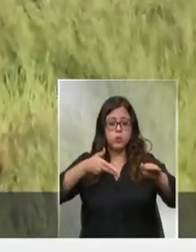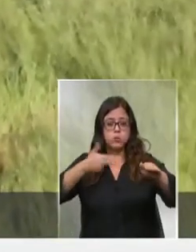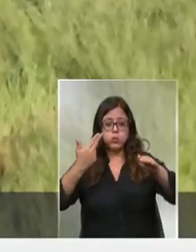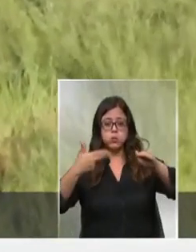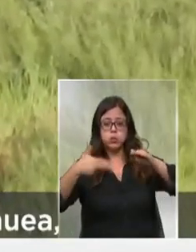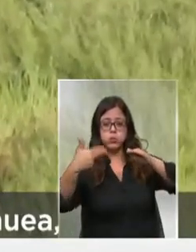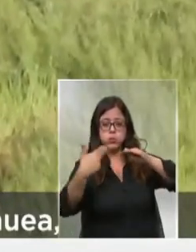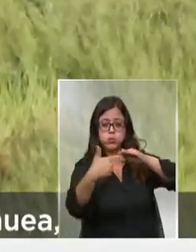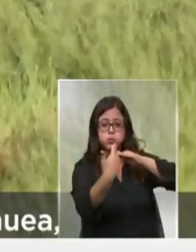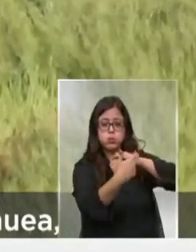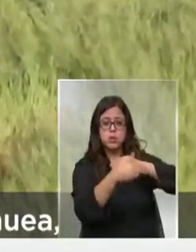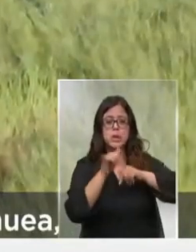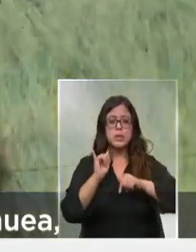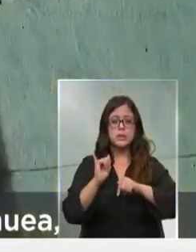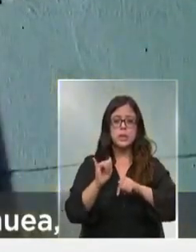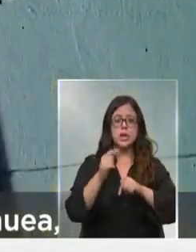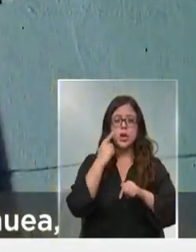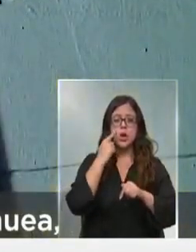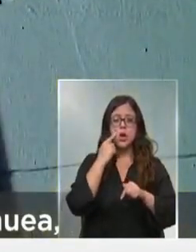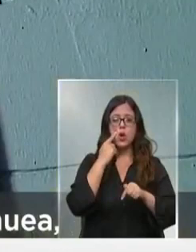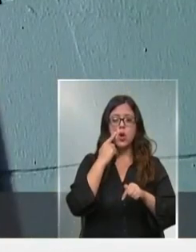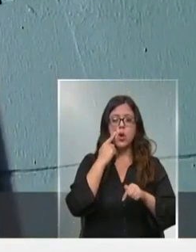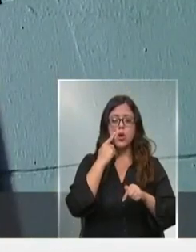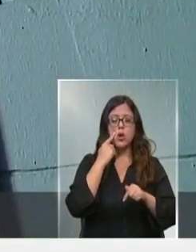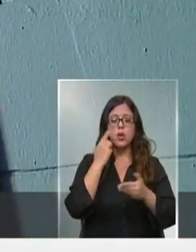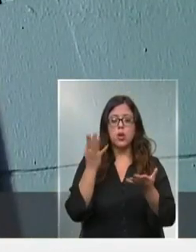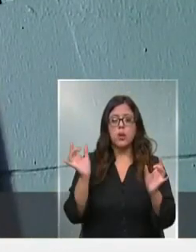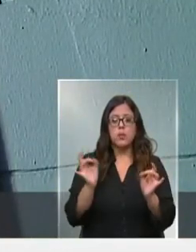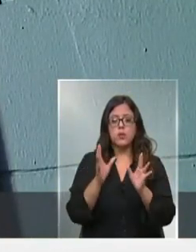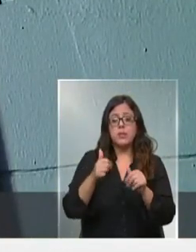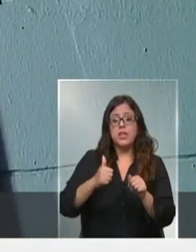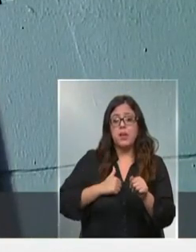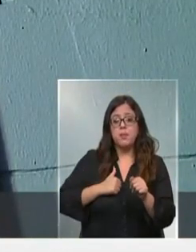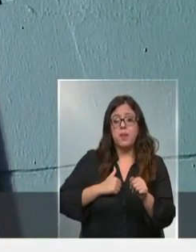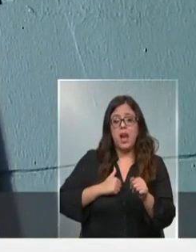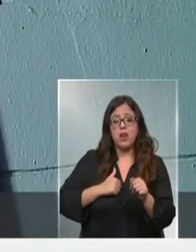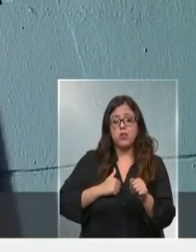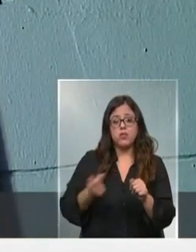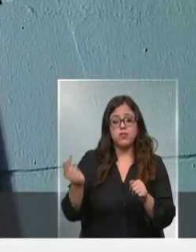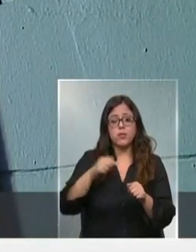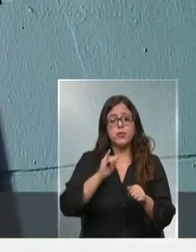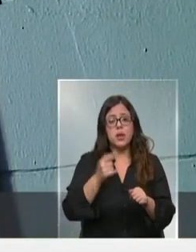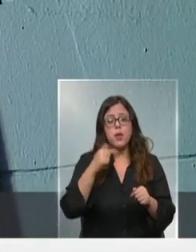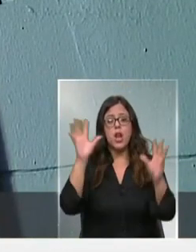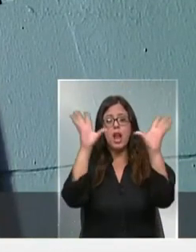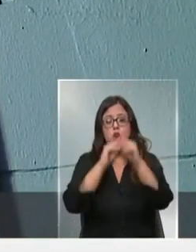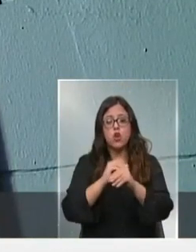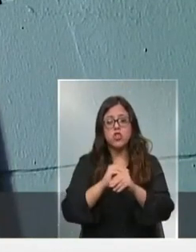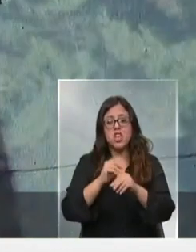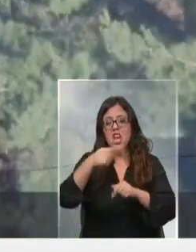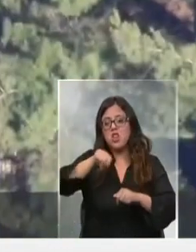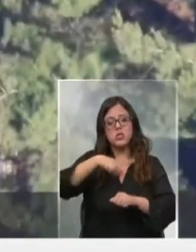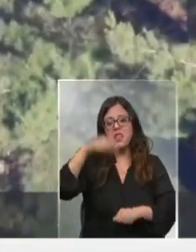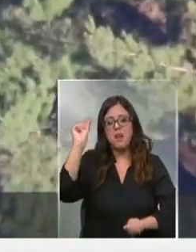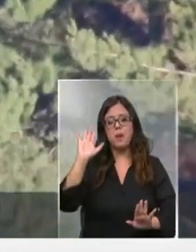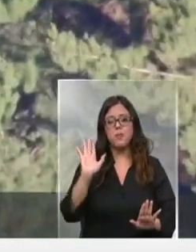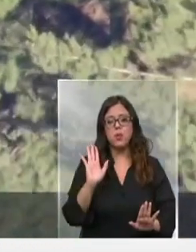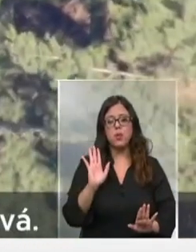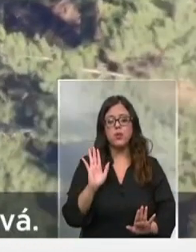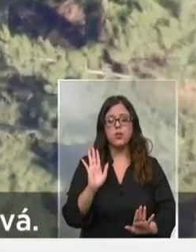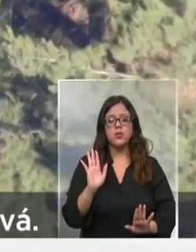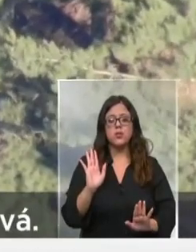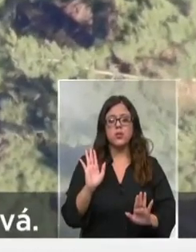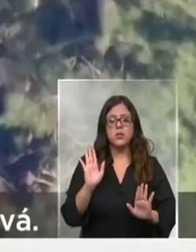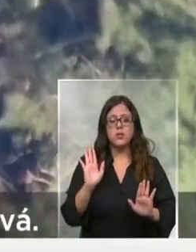Sí. No, si no es que yo estoy con que te ves temprano, la hueá, la más malo eso. Sí, pues, que llega la noche y que va. Pero